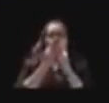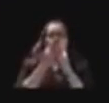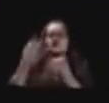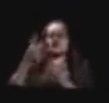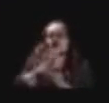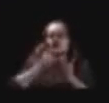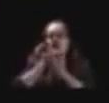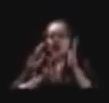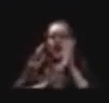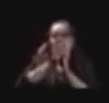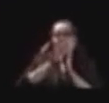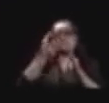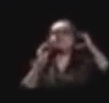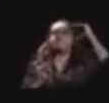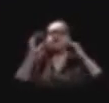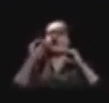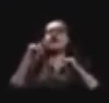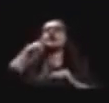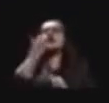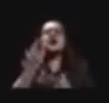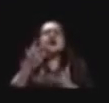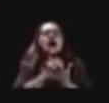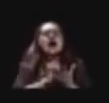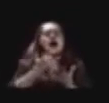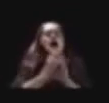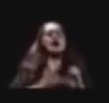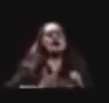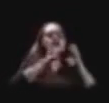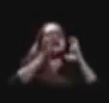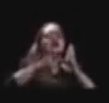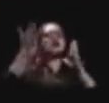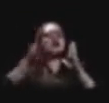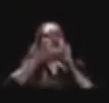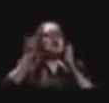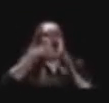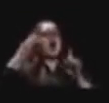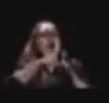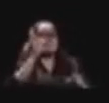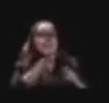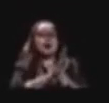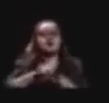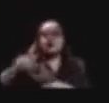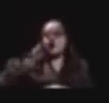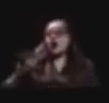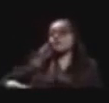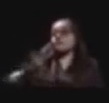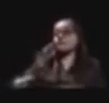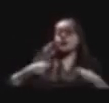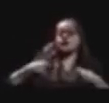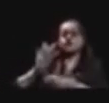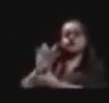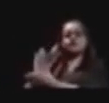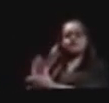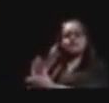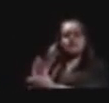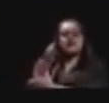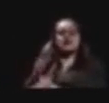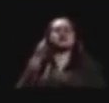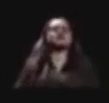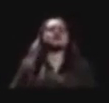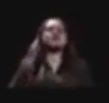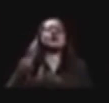desigual que privilegió la ganancia inmobiliaria sobre el interés público, que ahondó